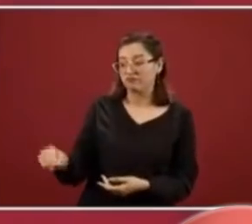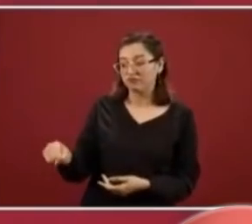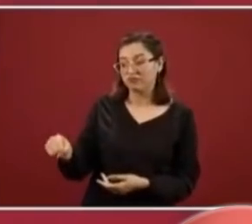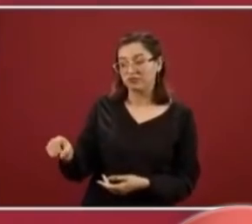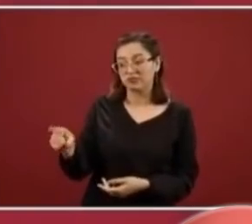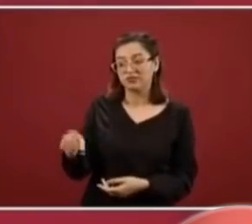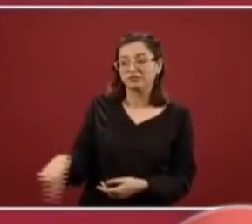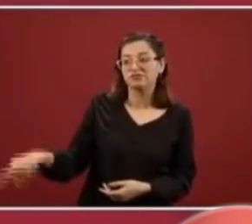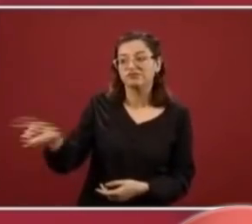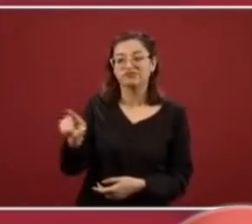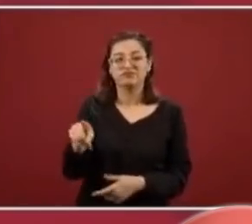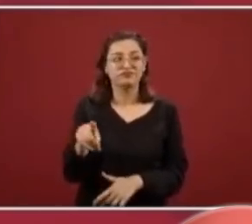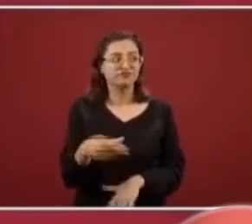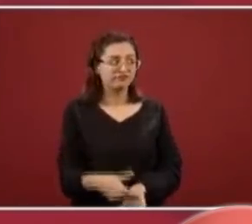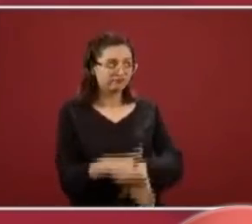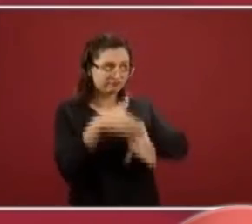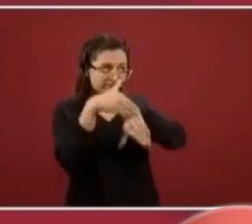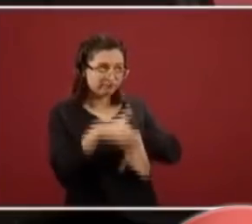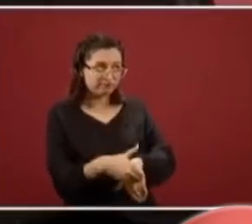arbitrarias,